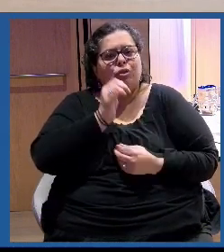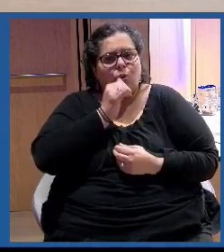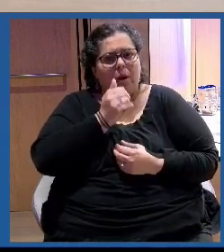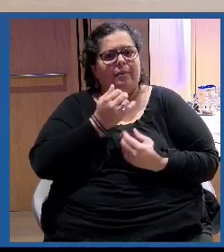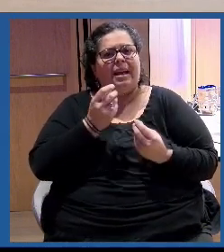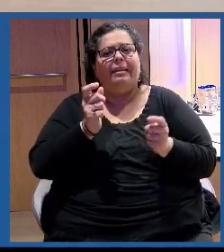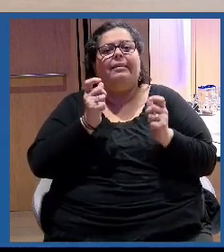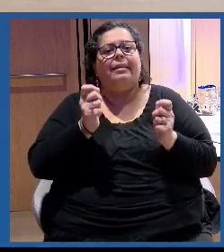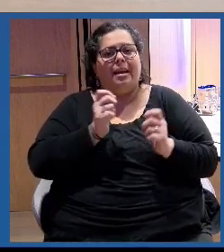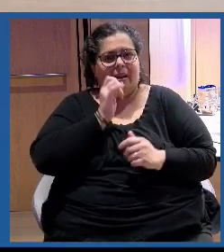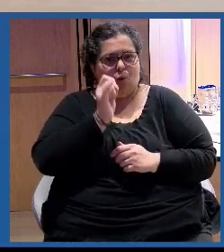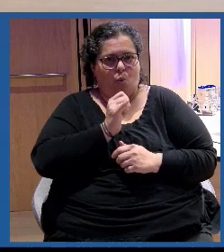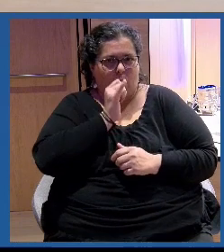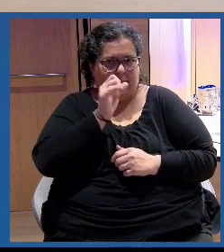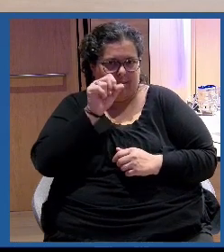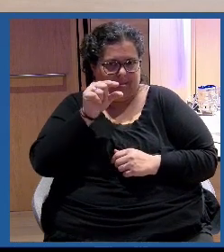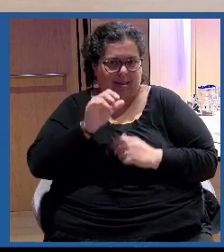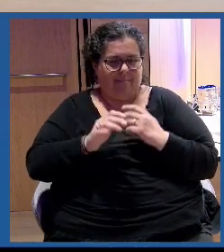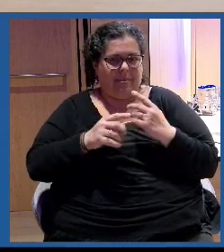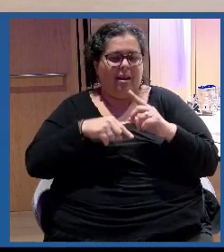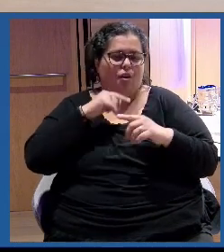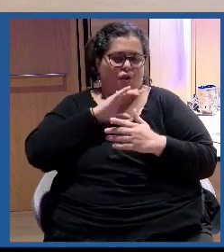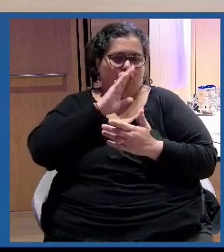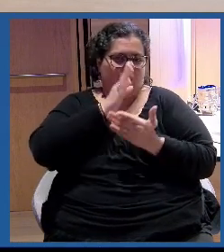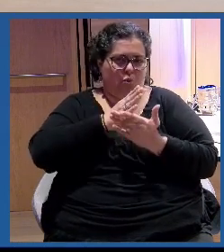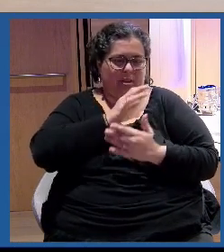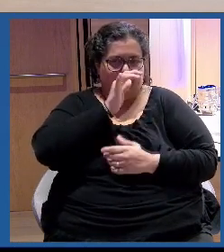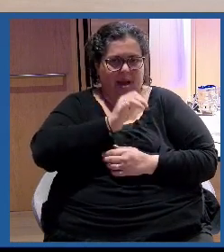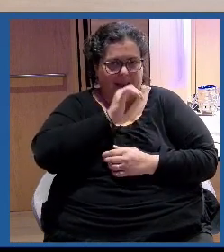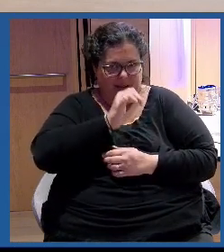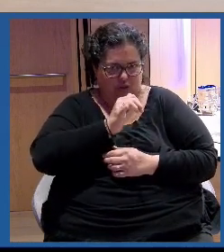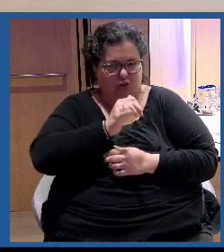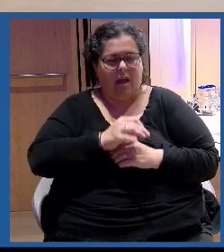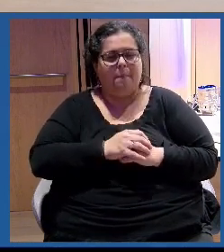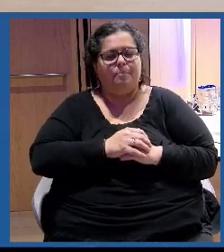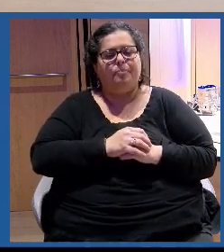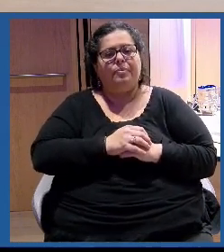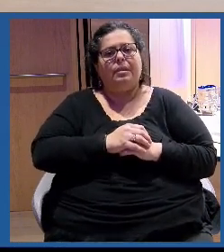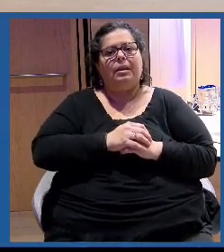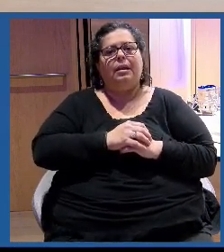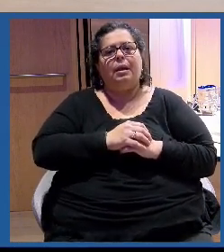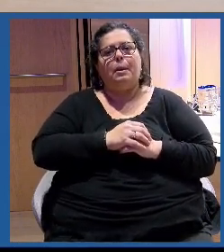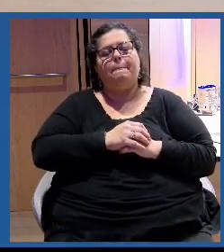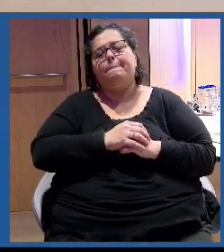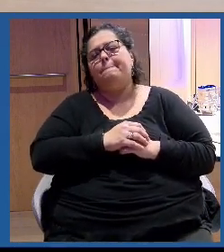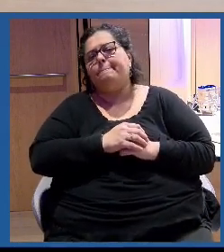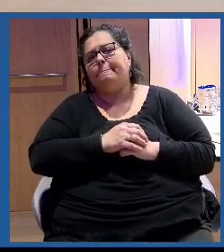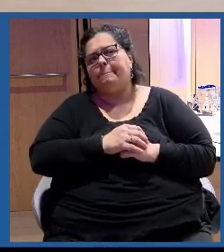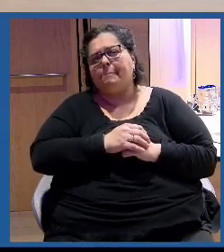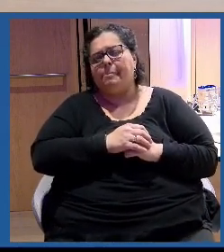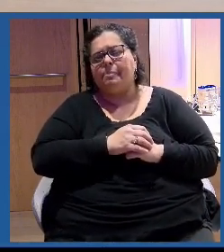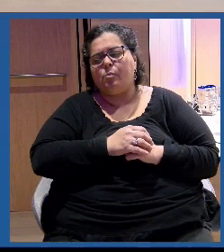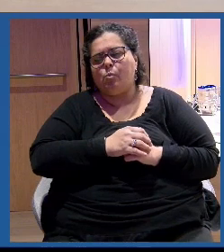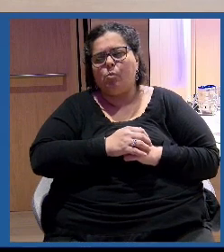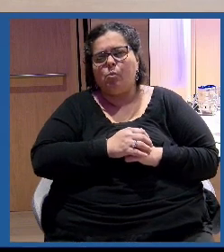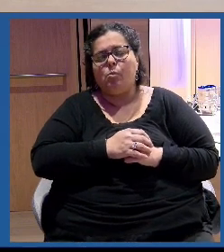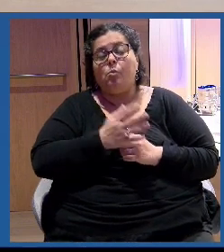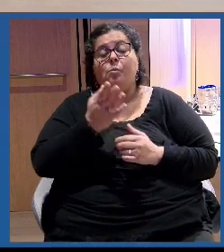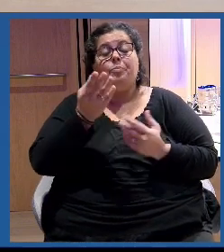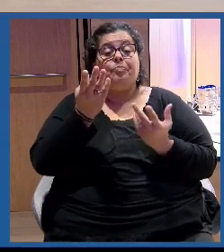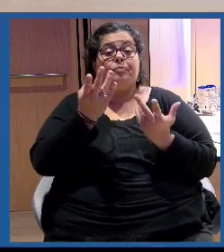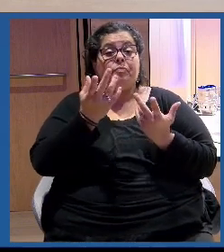con esta última anécdota. En el marco de proyectos de supervisión, el Ministerio del